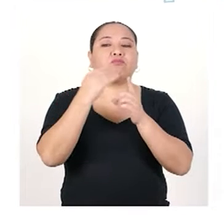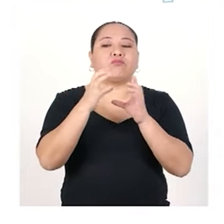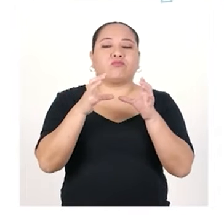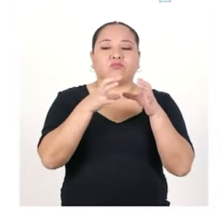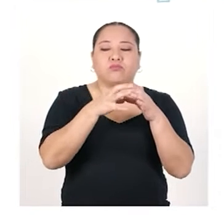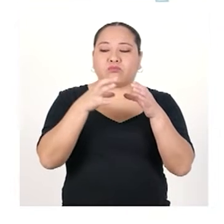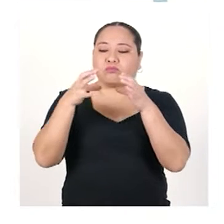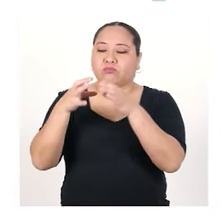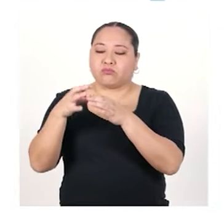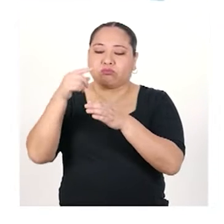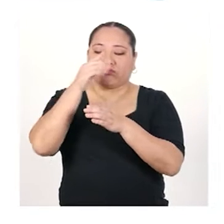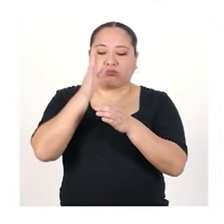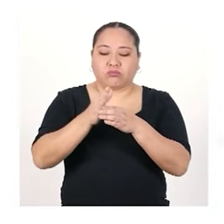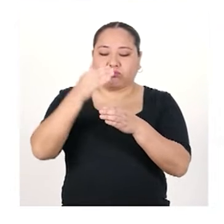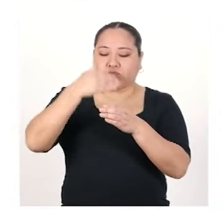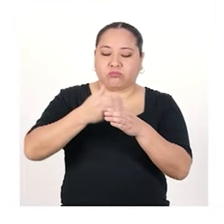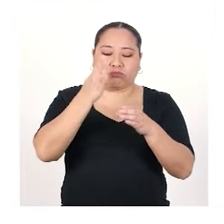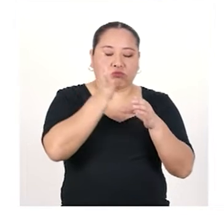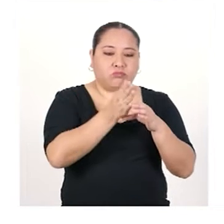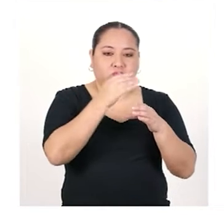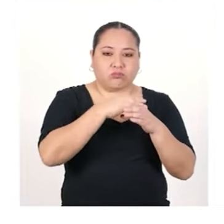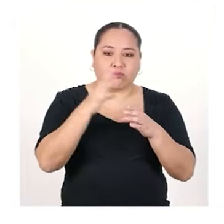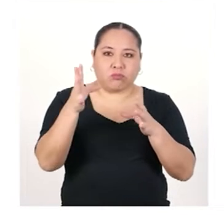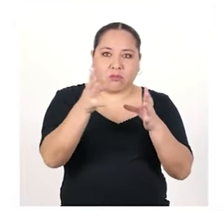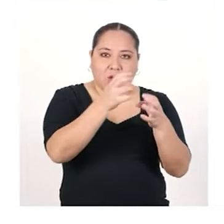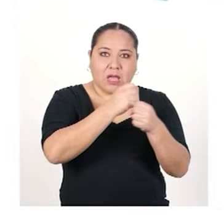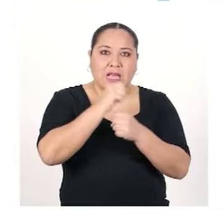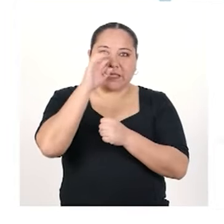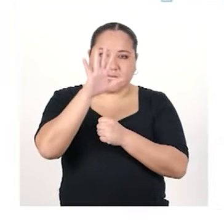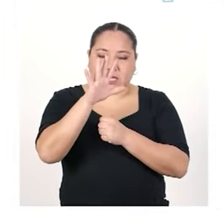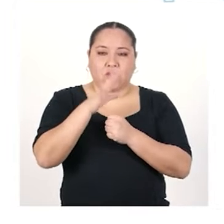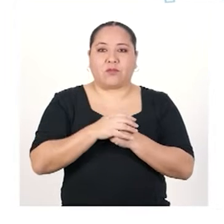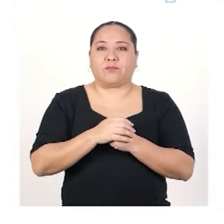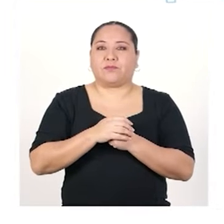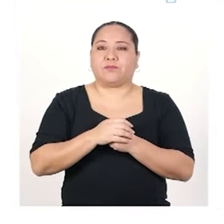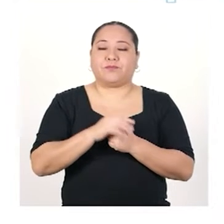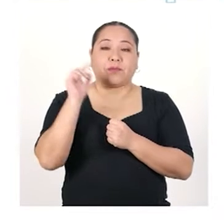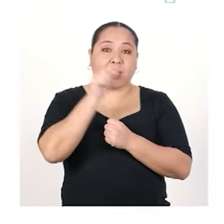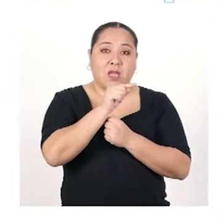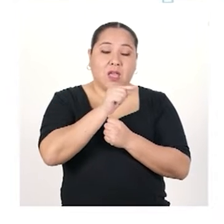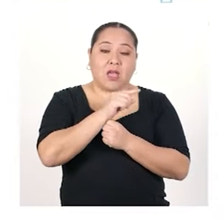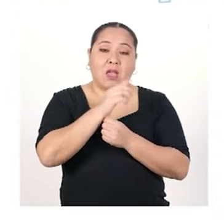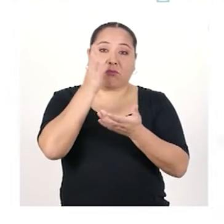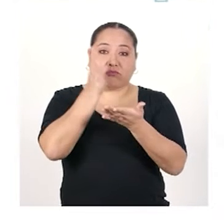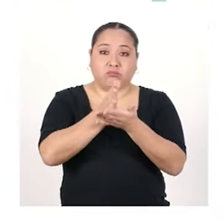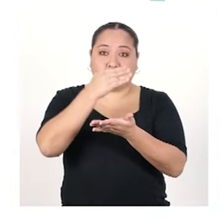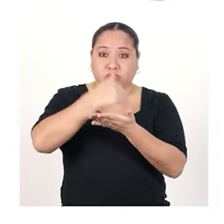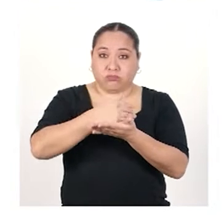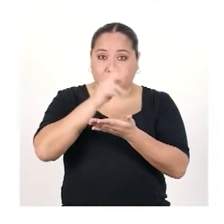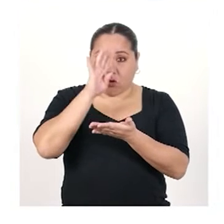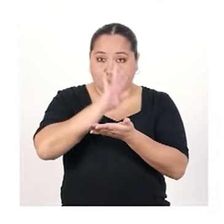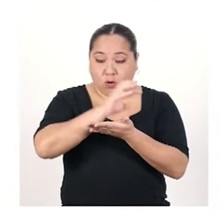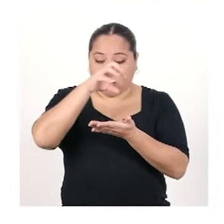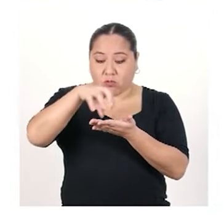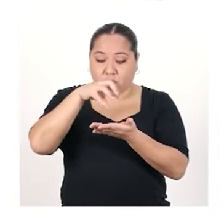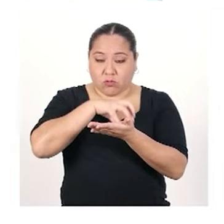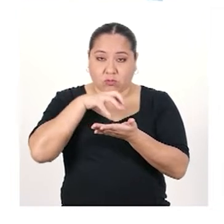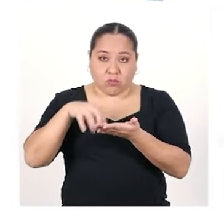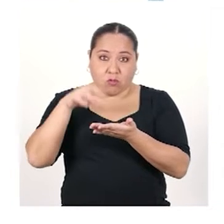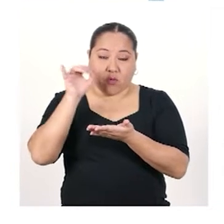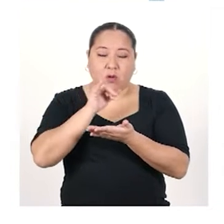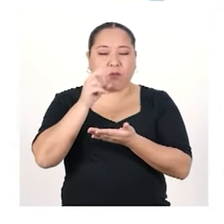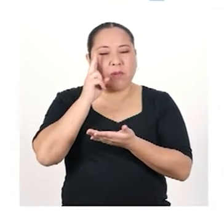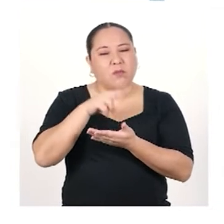en 4 partes iguales y de ellas tomar 5. Al dividir la unidad en 4 partes iguales, notamos